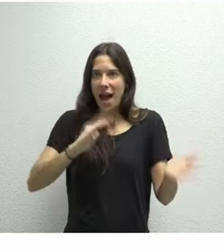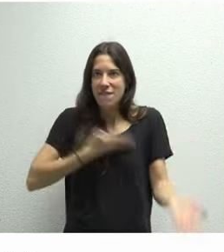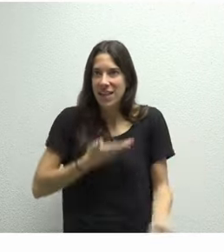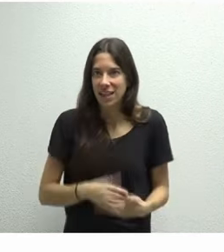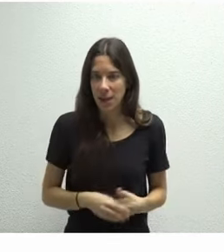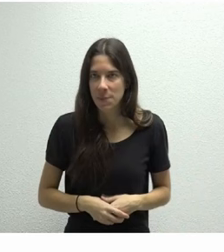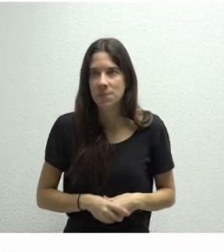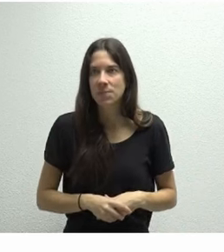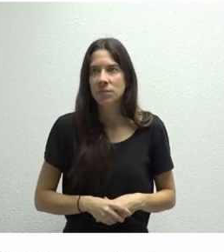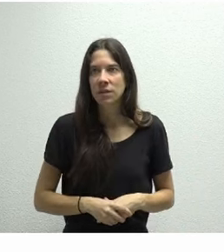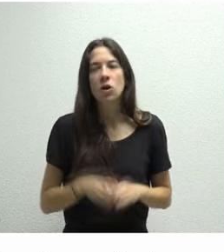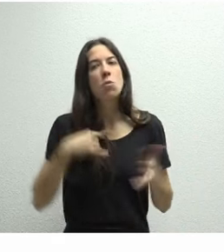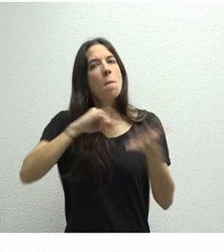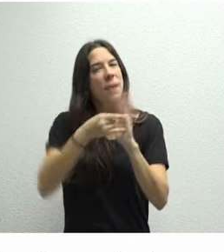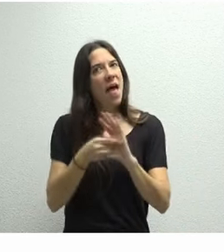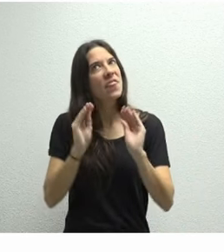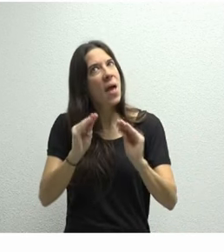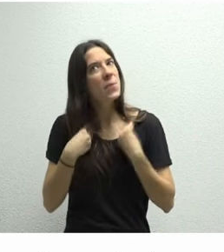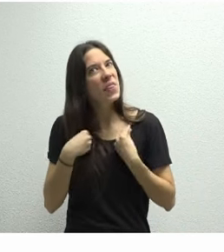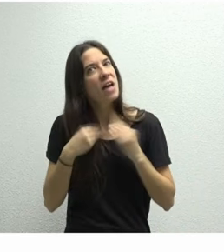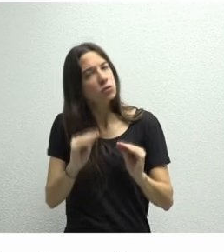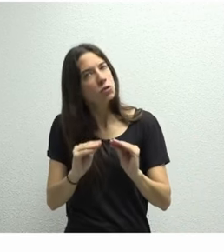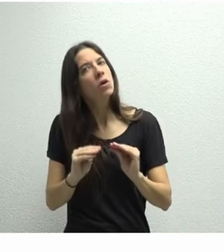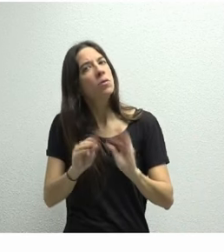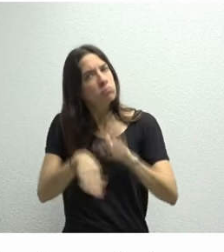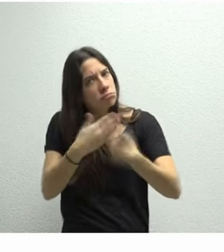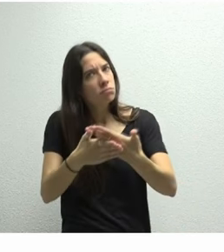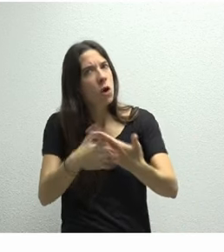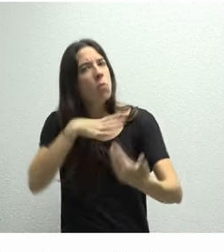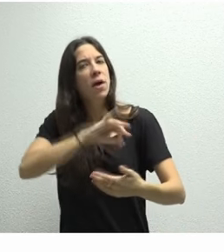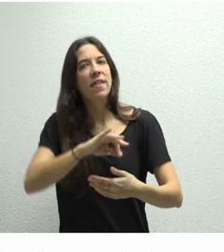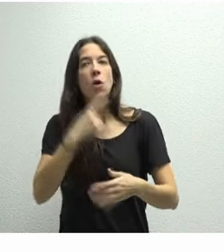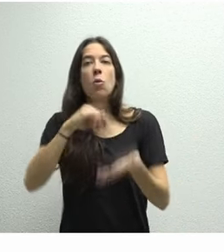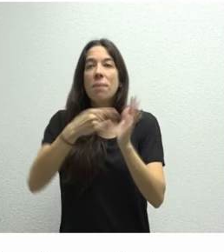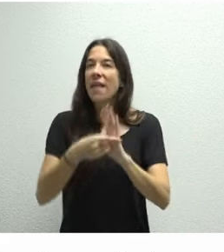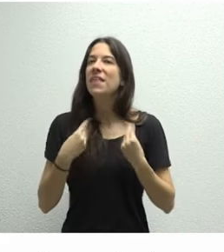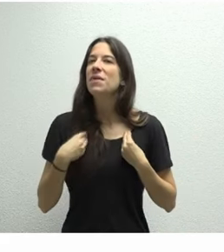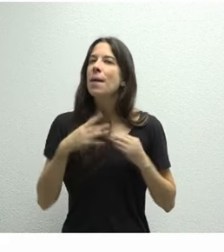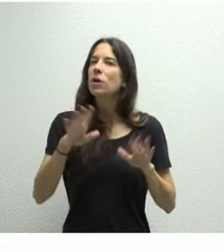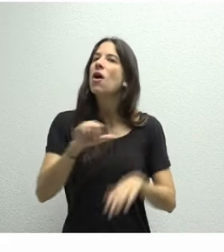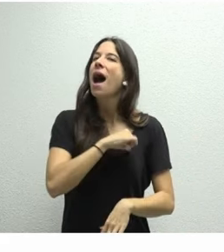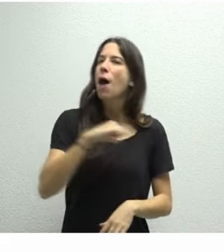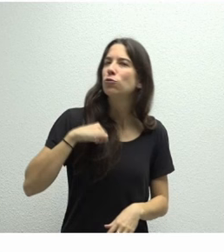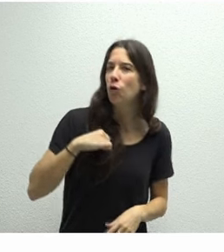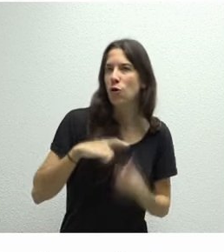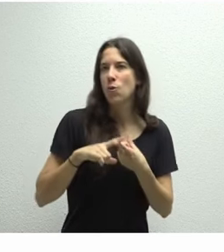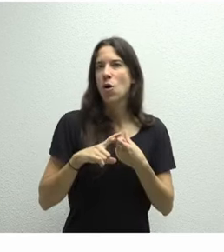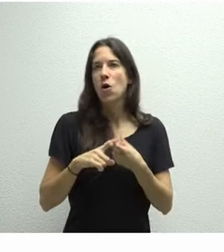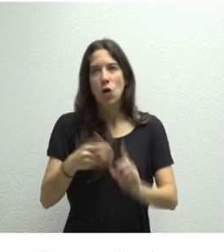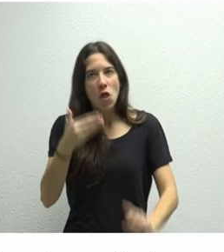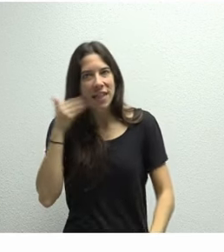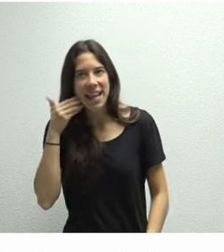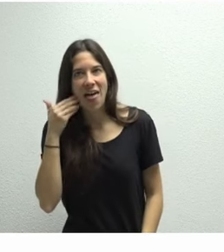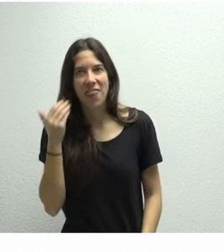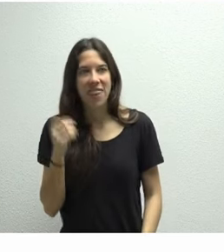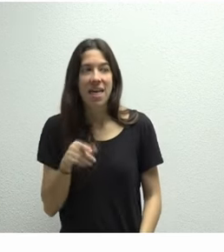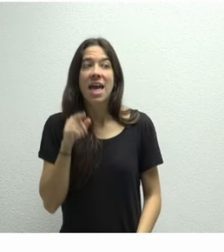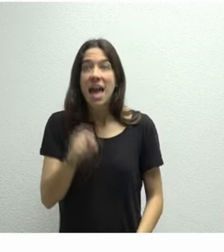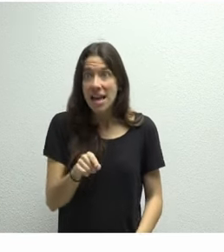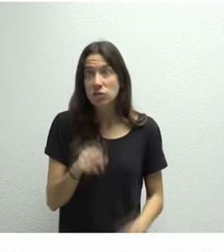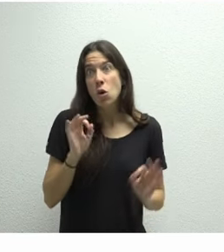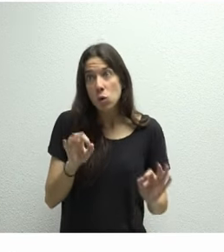desarrollar sus planes de vida unos planes de vida con autonomía no con dignidad y esto es lo que